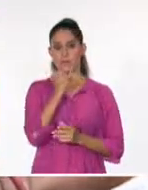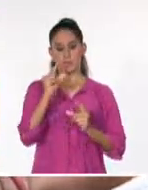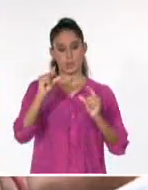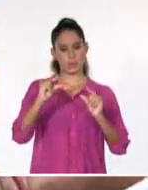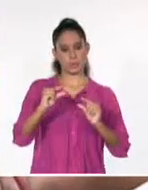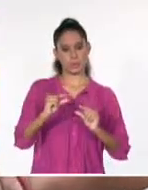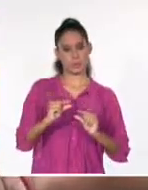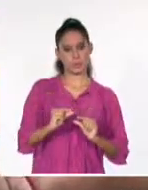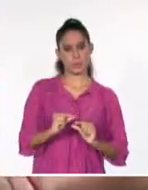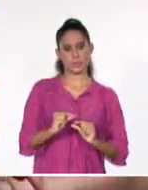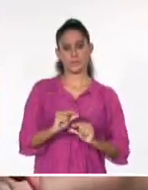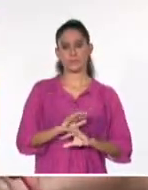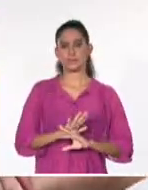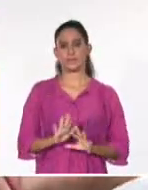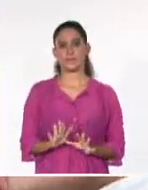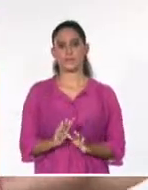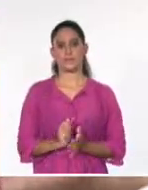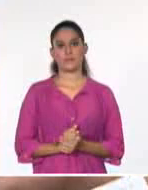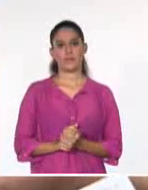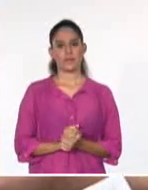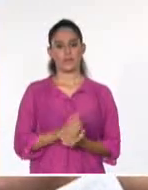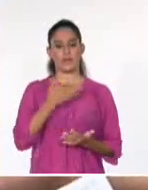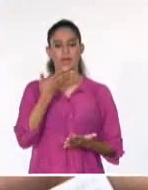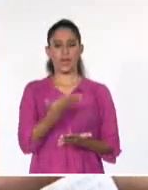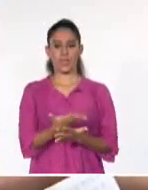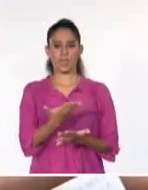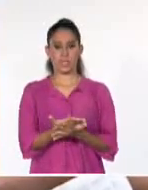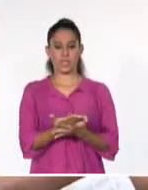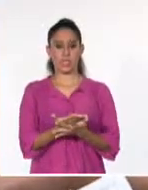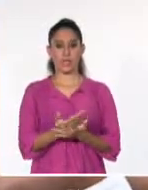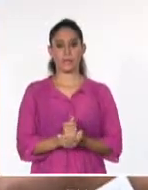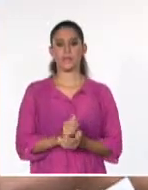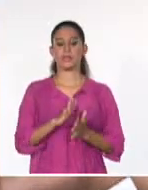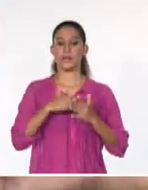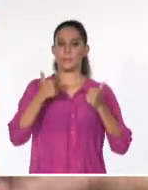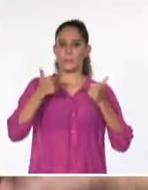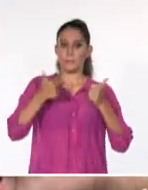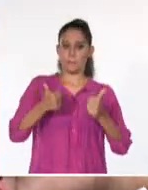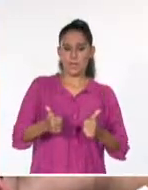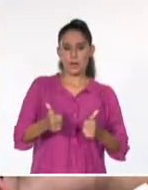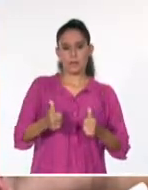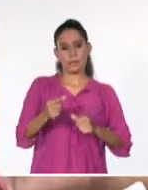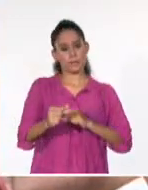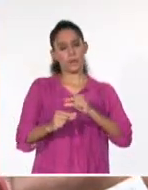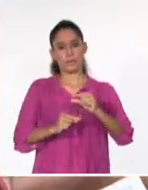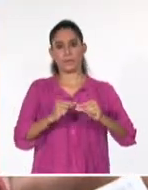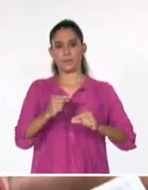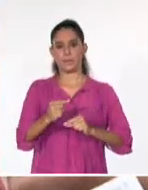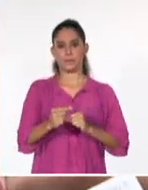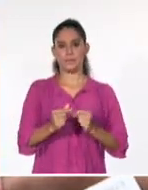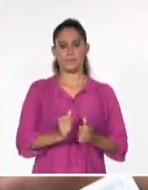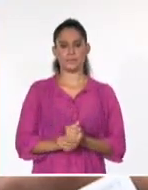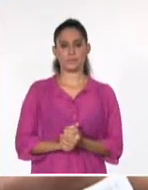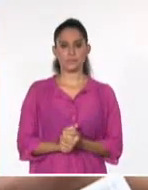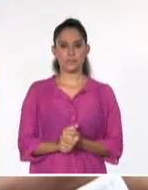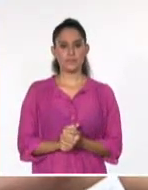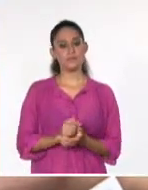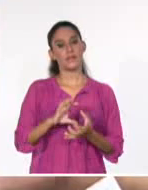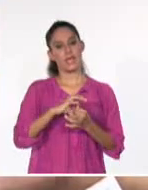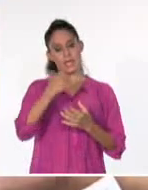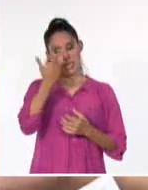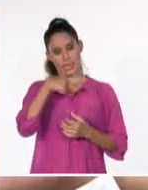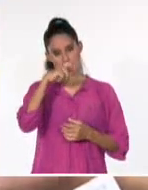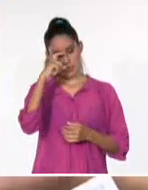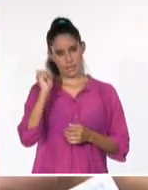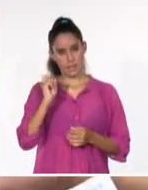465 megawatts en la hora de la máxima demanda. Por supuesto, el mejoramiento va a ser paulatino. En el caso de Energas, el